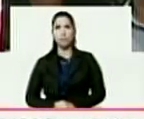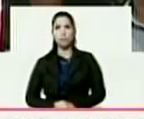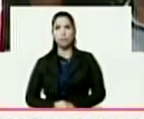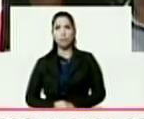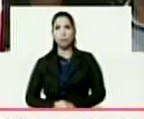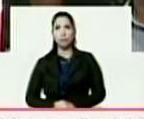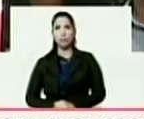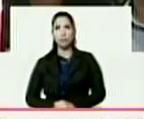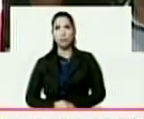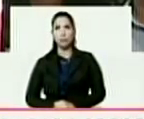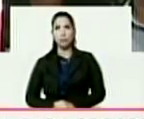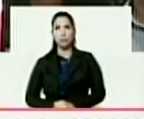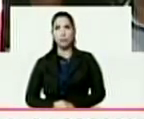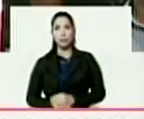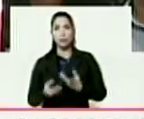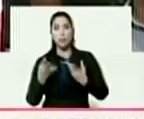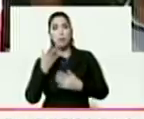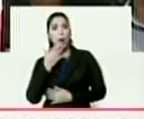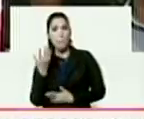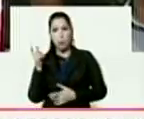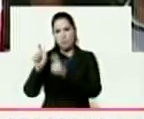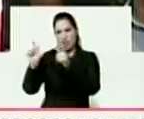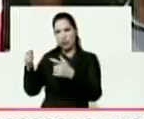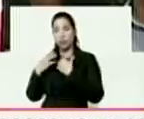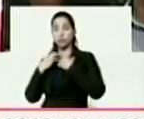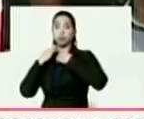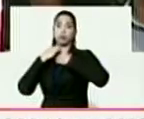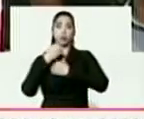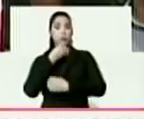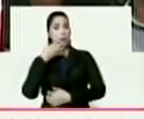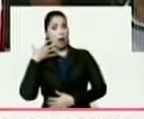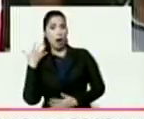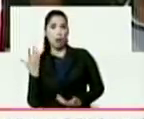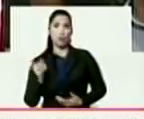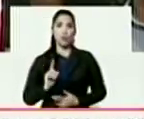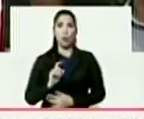en los cuellos blancos no existen